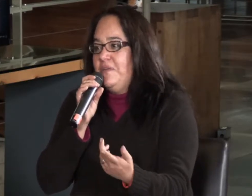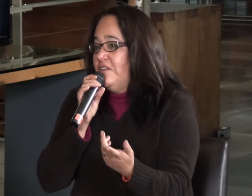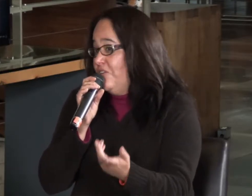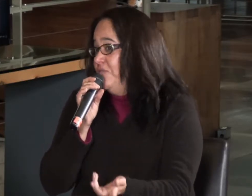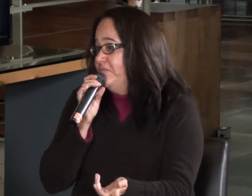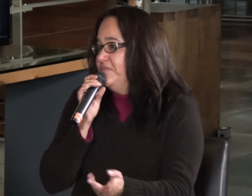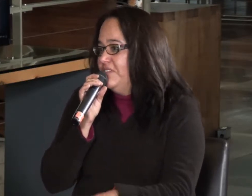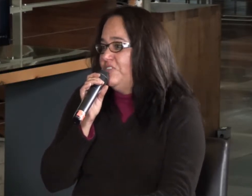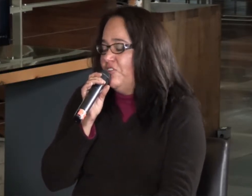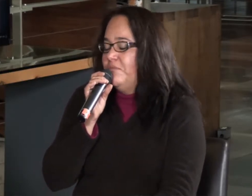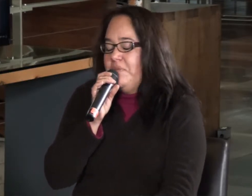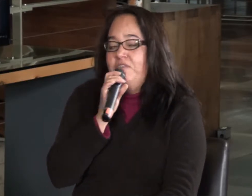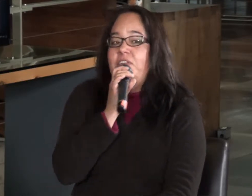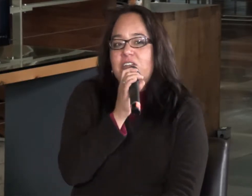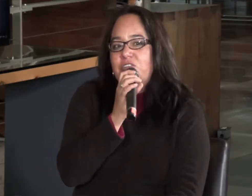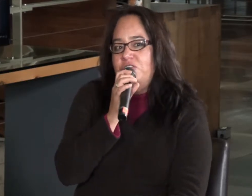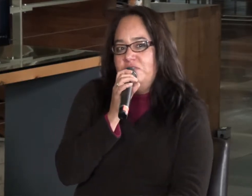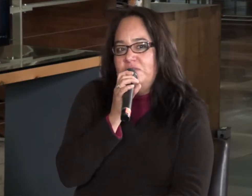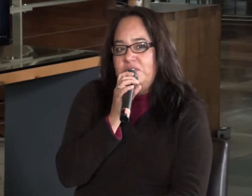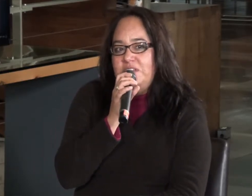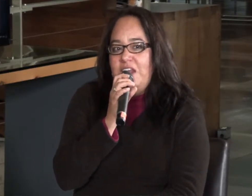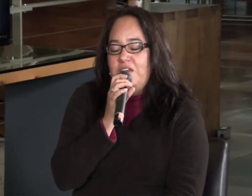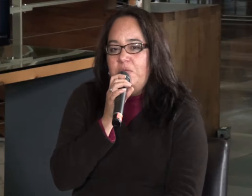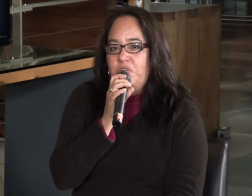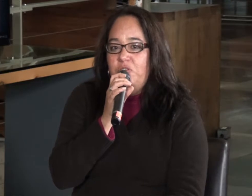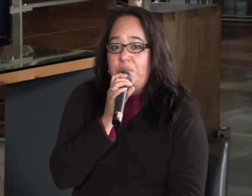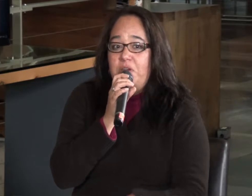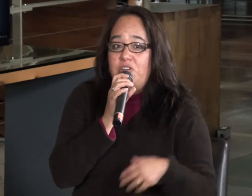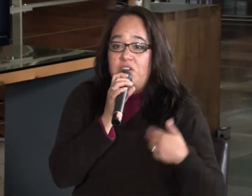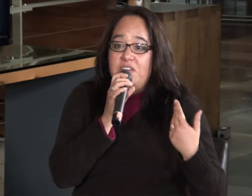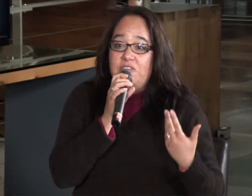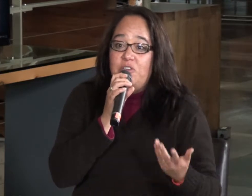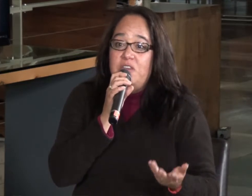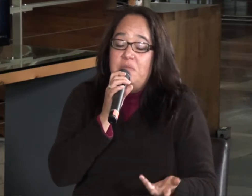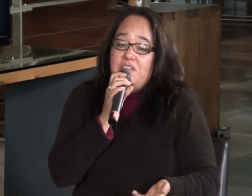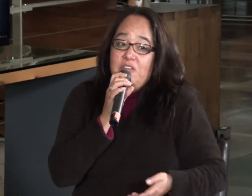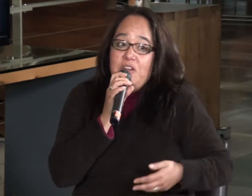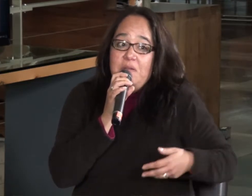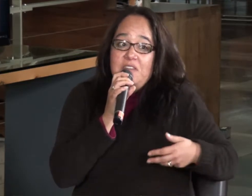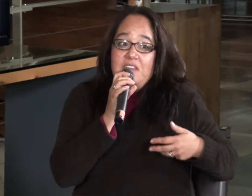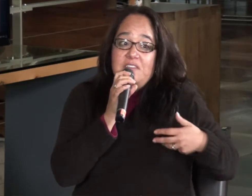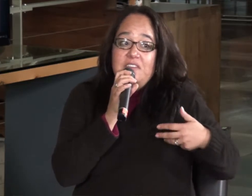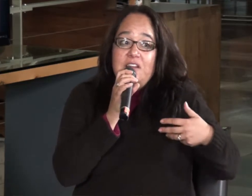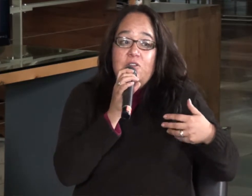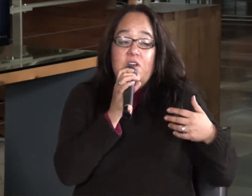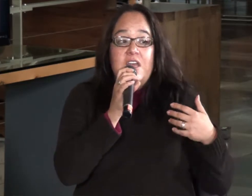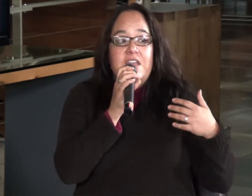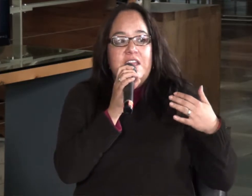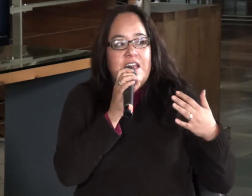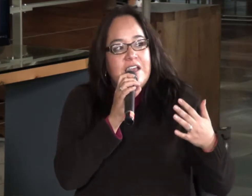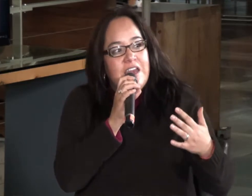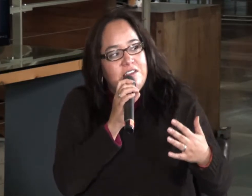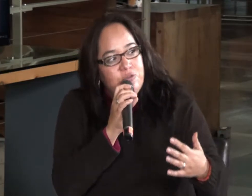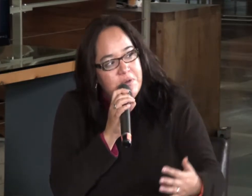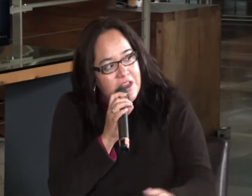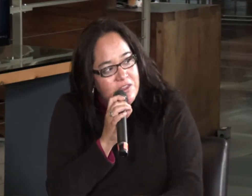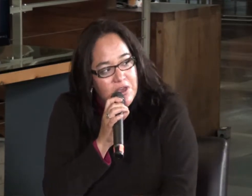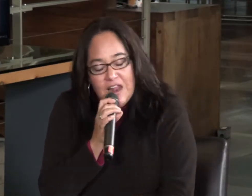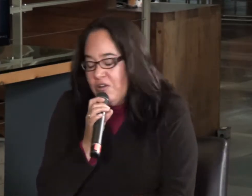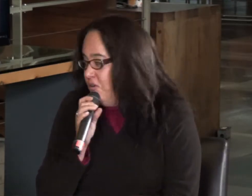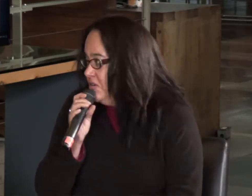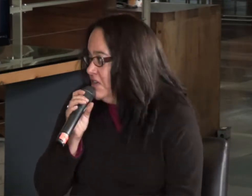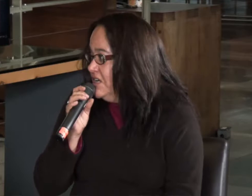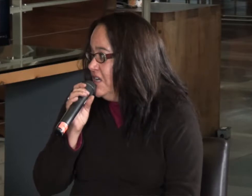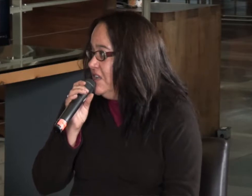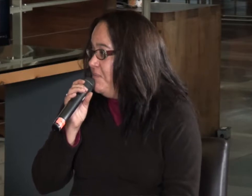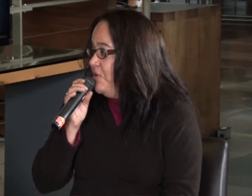no son perfectos tal y como son pero yo ahorita estoy inmersa otra vez en este ciclo de que crees superado